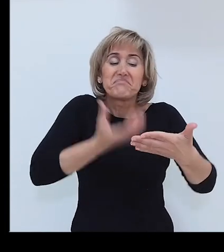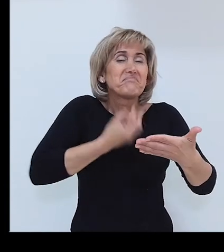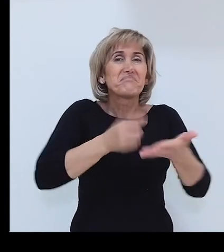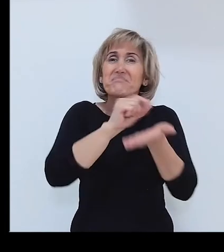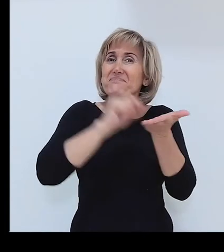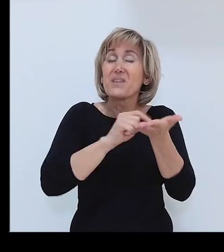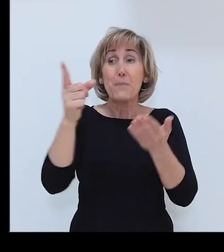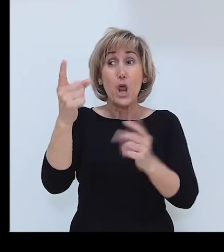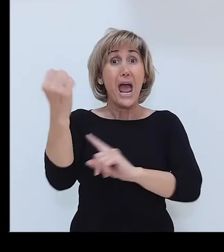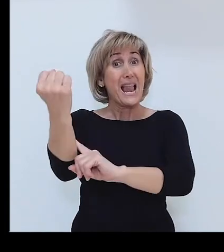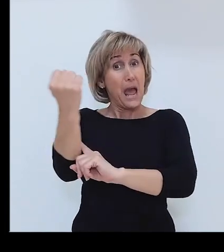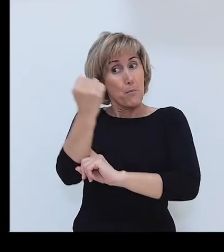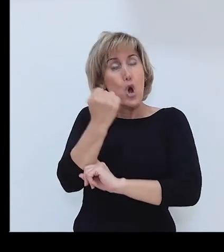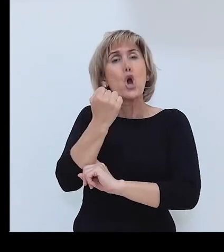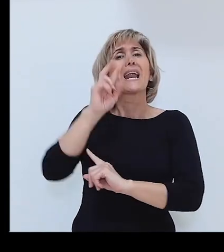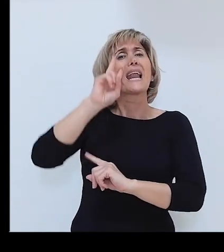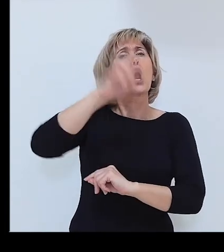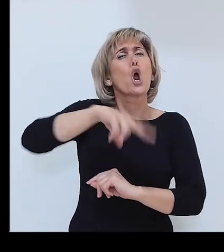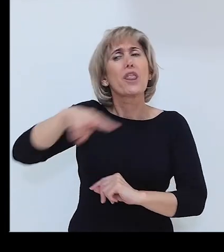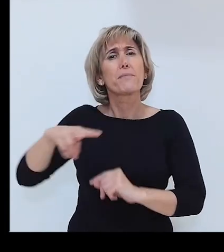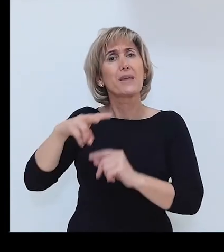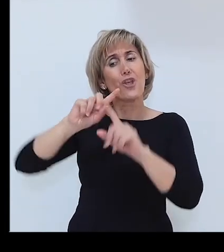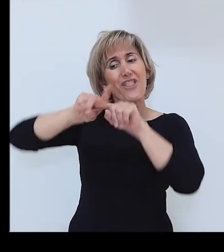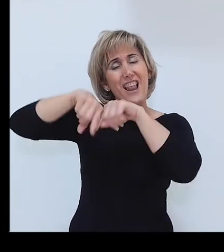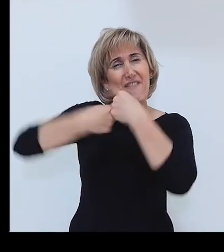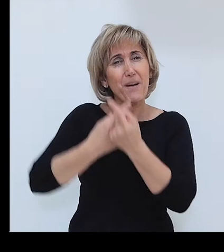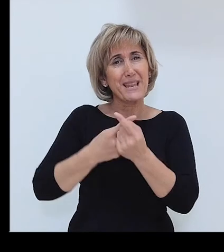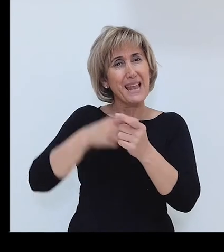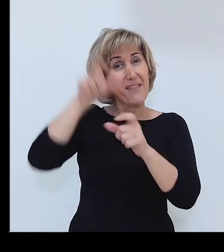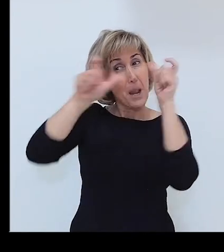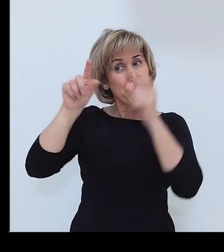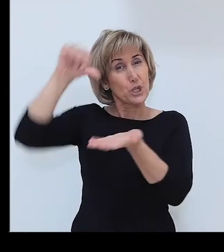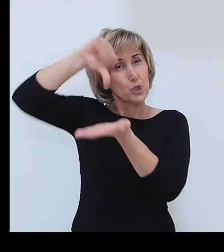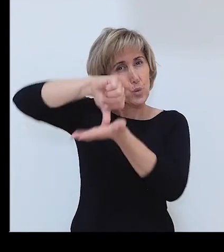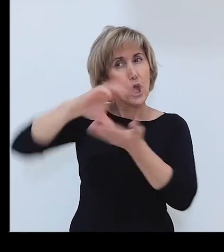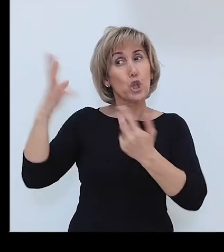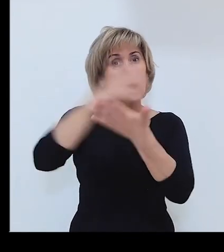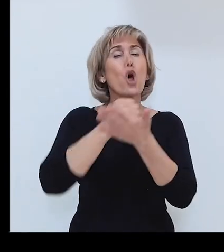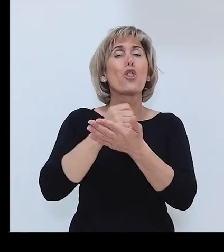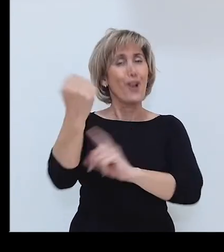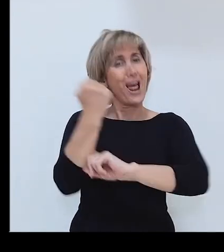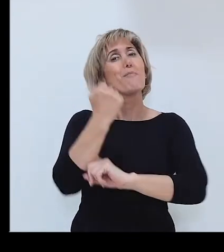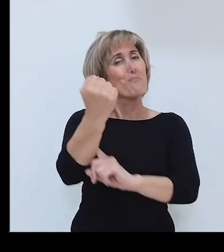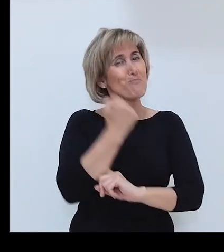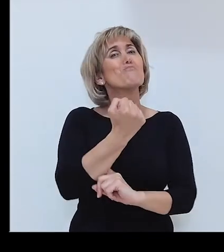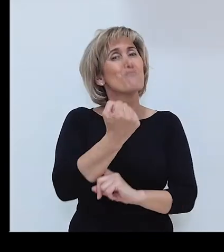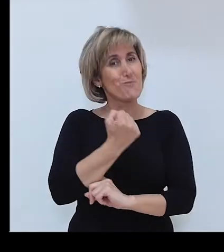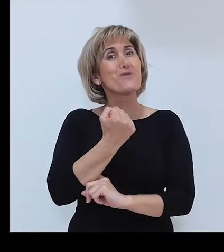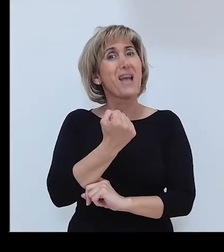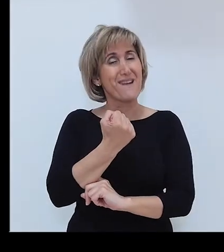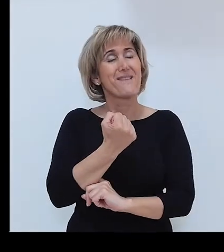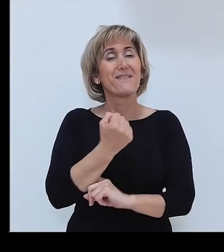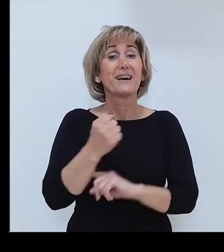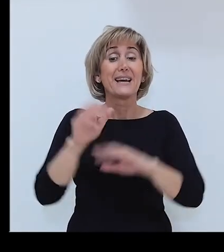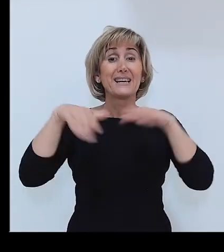sea, pero con el apoyo y con el reconocimiento de su gente, de su familia, de su ciudad. Y esto me parece que es muy